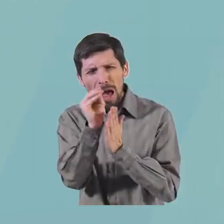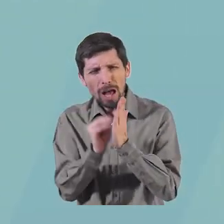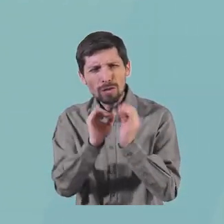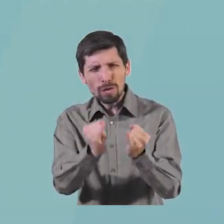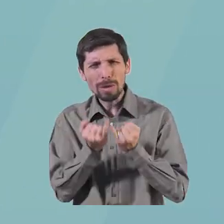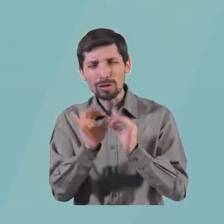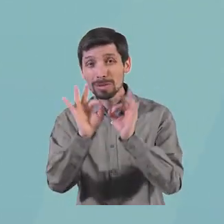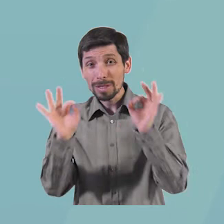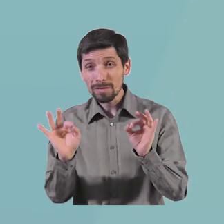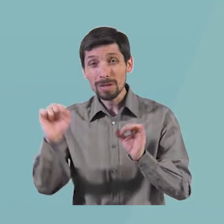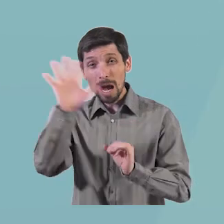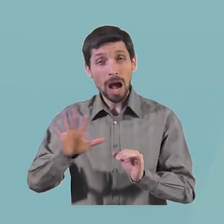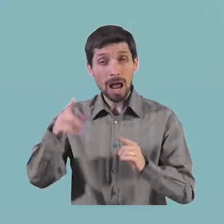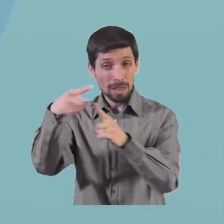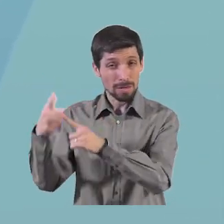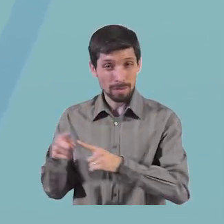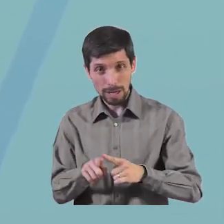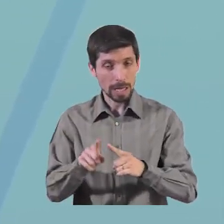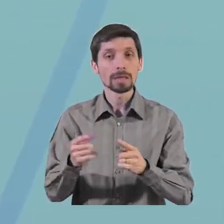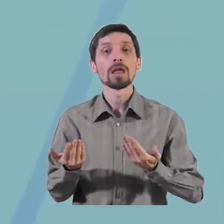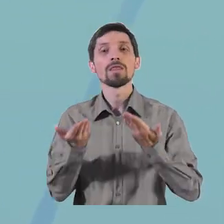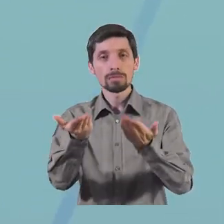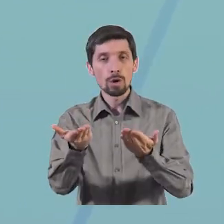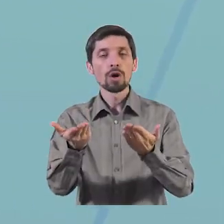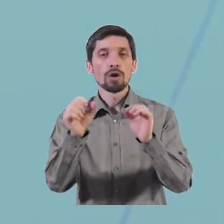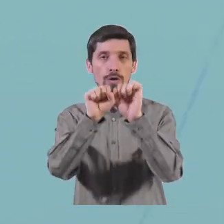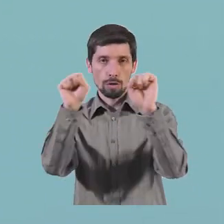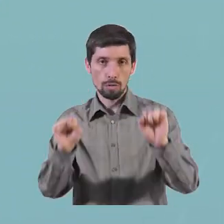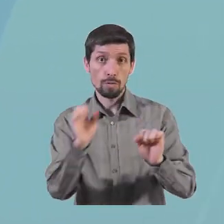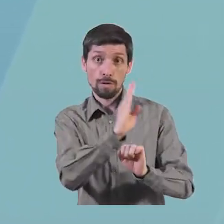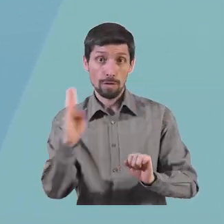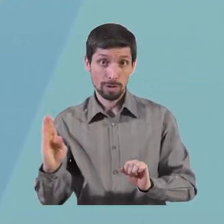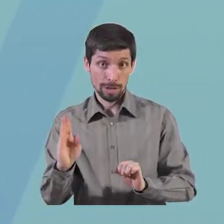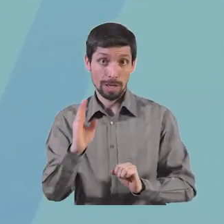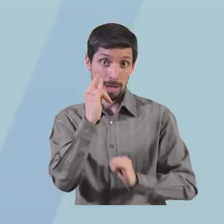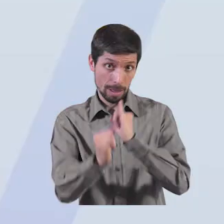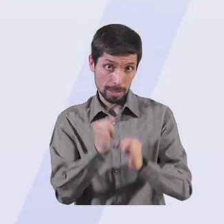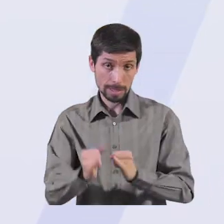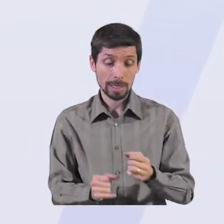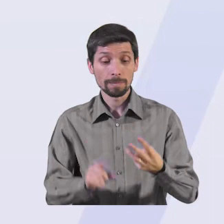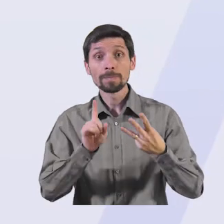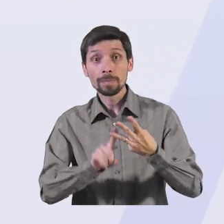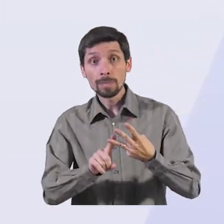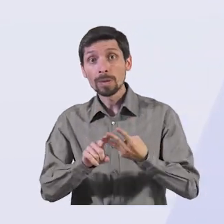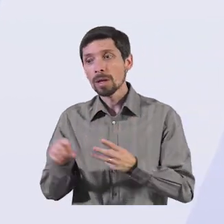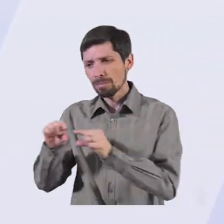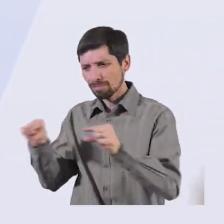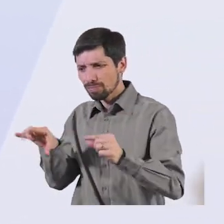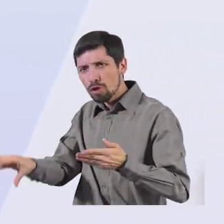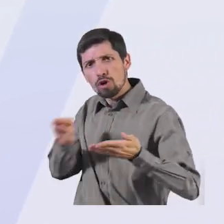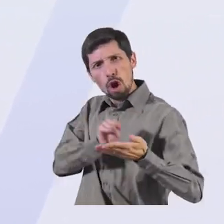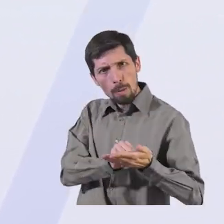datos específicas en las distintas áreas disponibles en la biblioteca virtual. Hacer citas